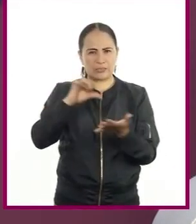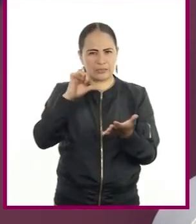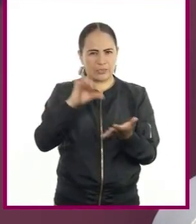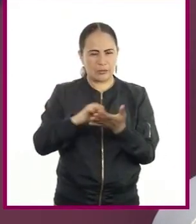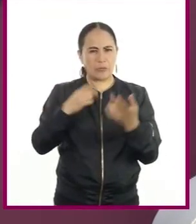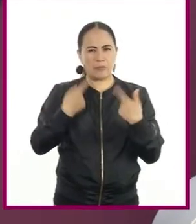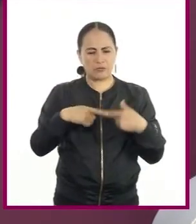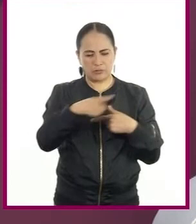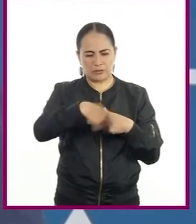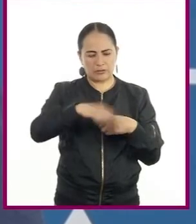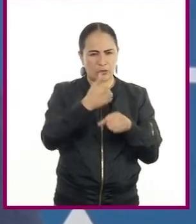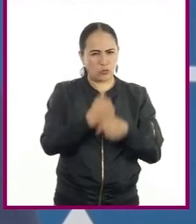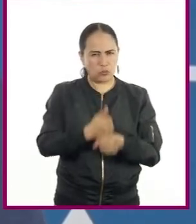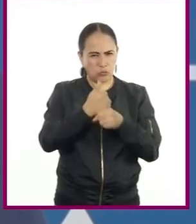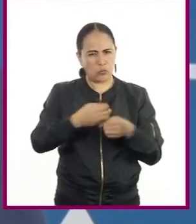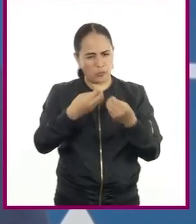víctimas.